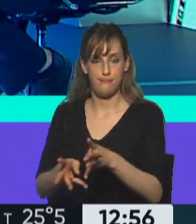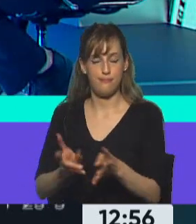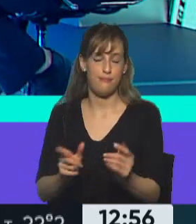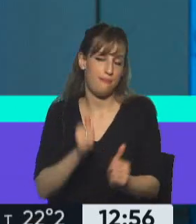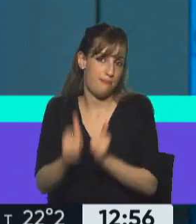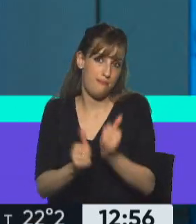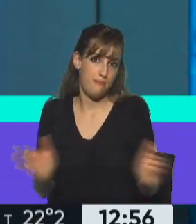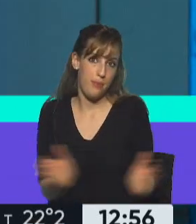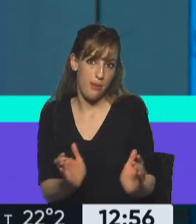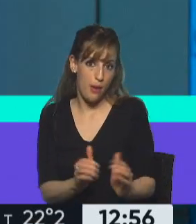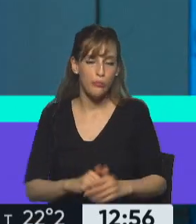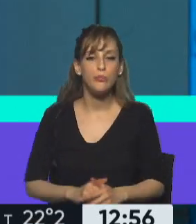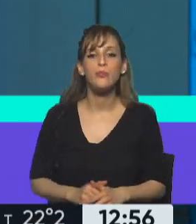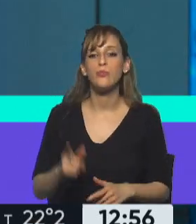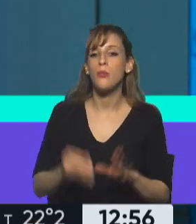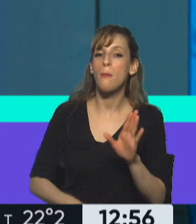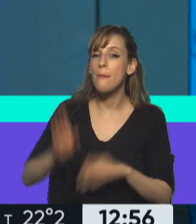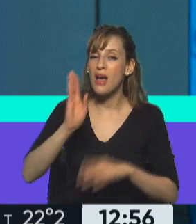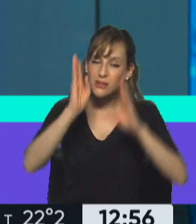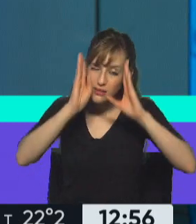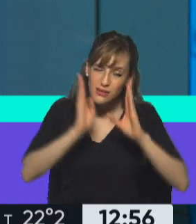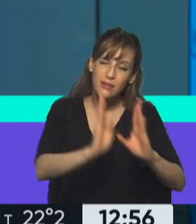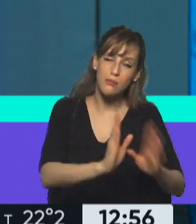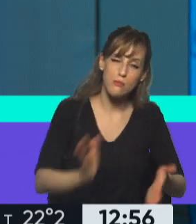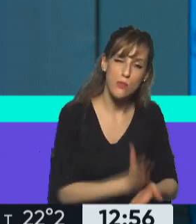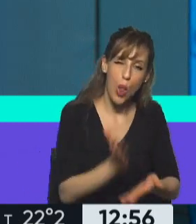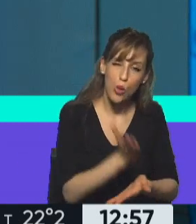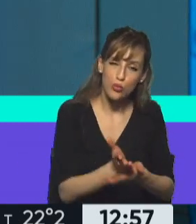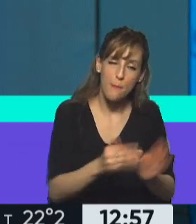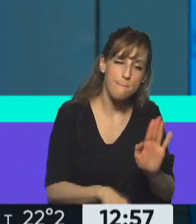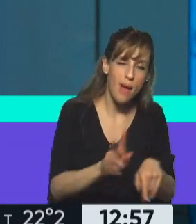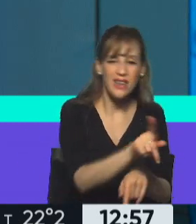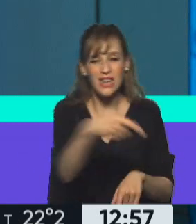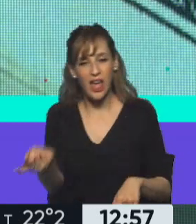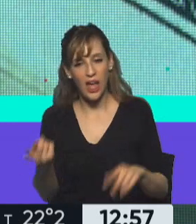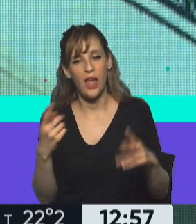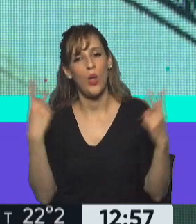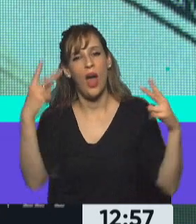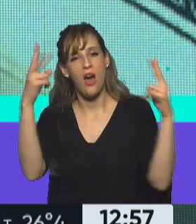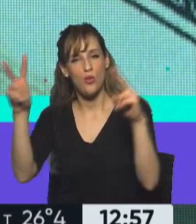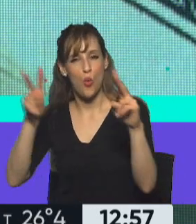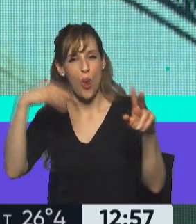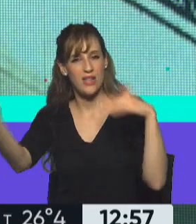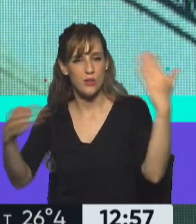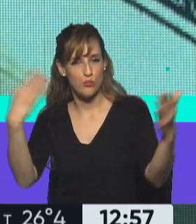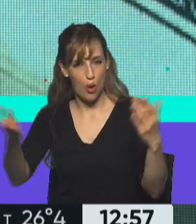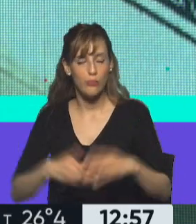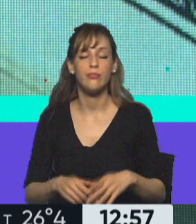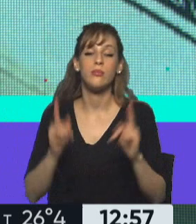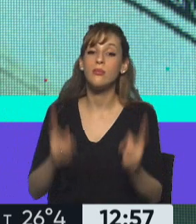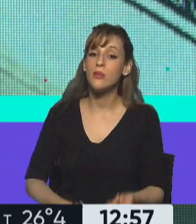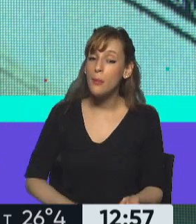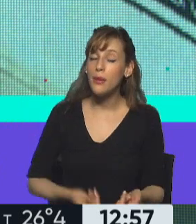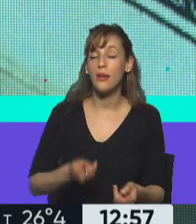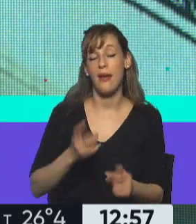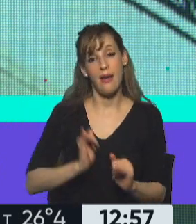acceder a ello. Se ha priorizado la producción, en este caso, sobre lo que sería la salida por los servicios turísticos. Recordemos además que esta restricción es una restricción